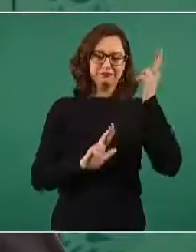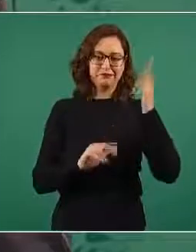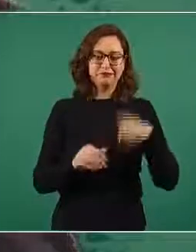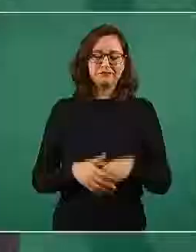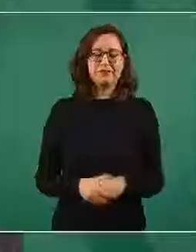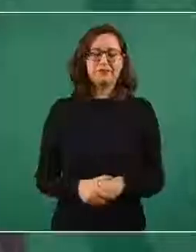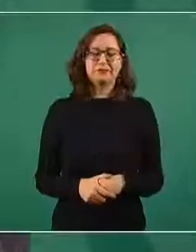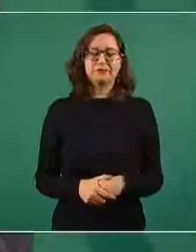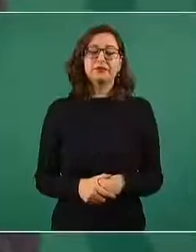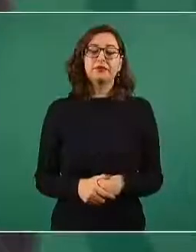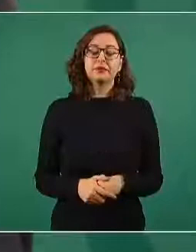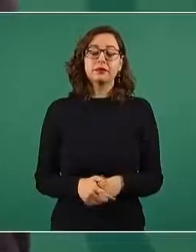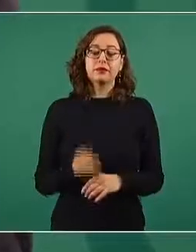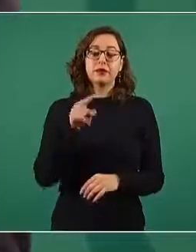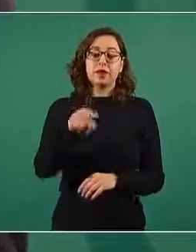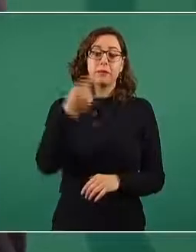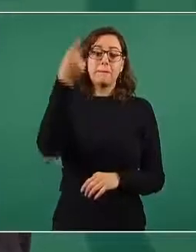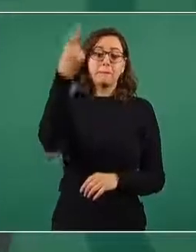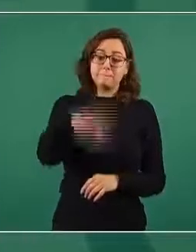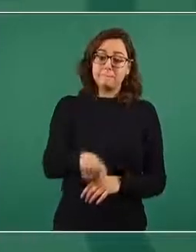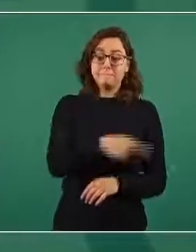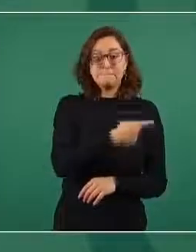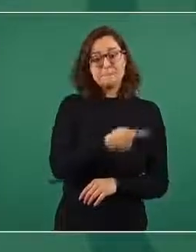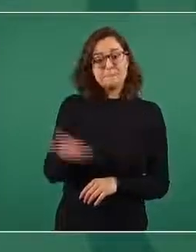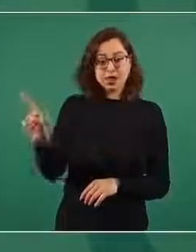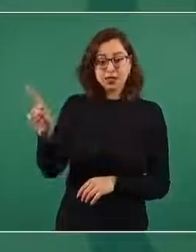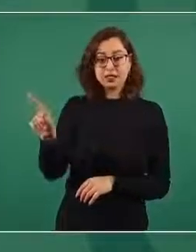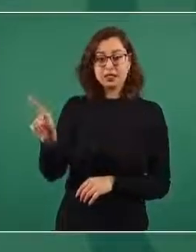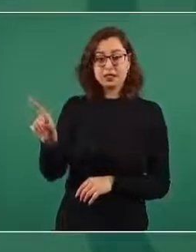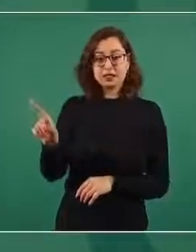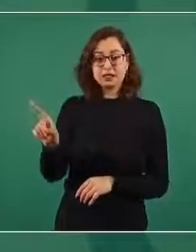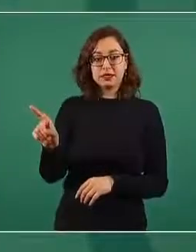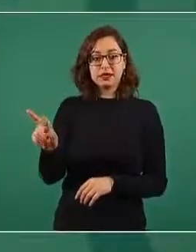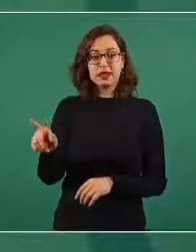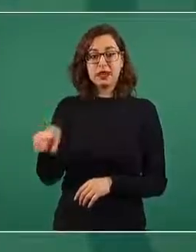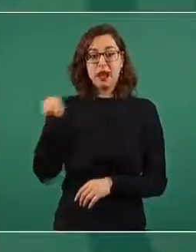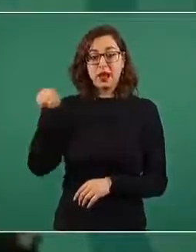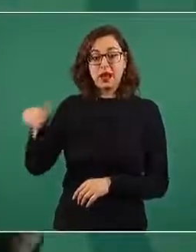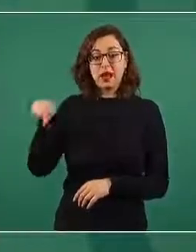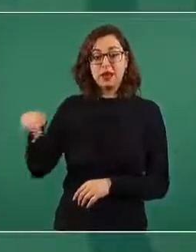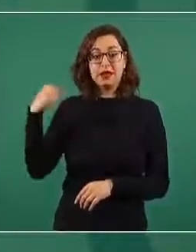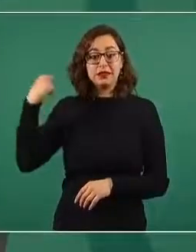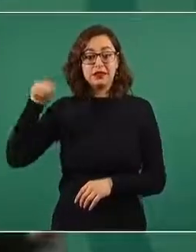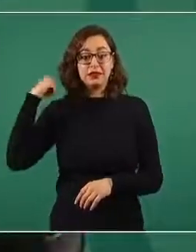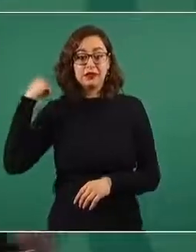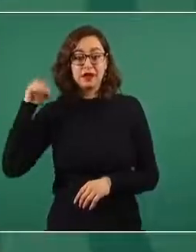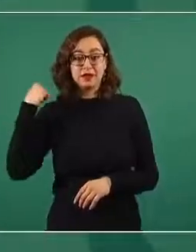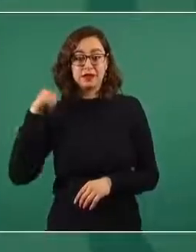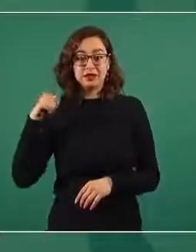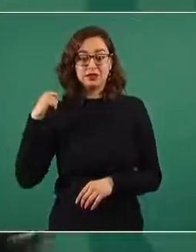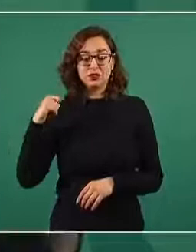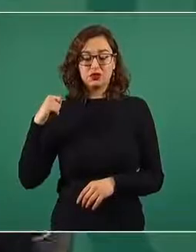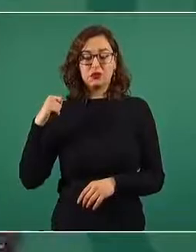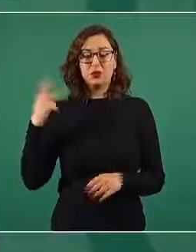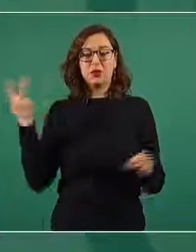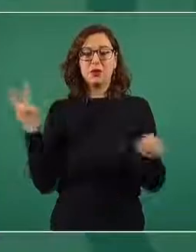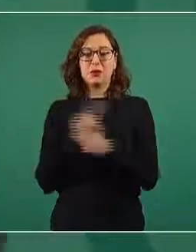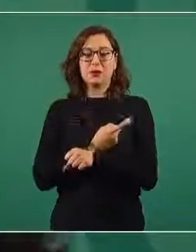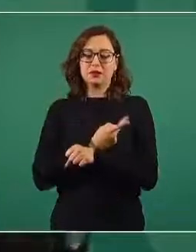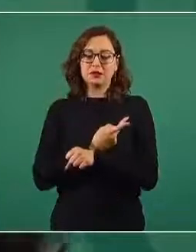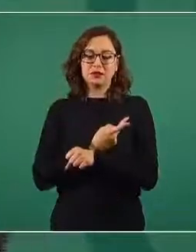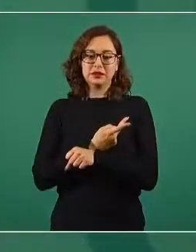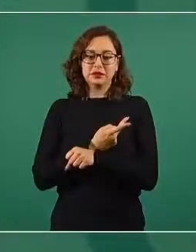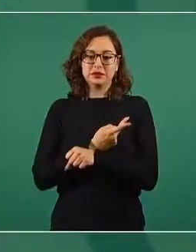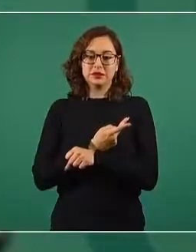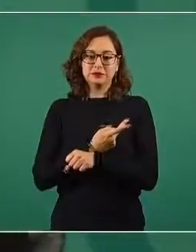Entonces lo mandan porque los revolucionarios en Tabasco se estaban enfrentando, como suele pasar en todos